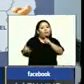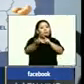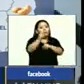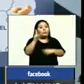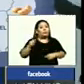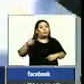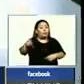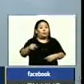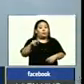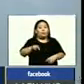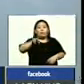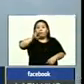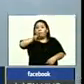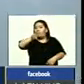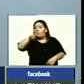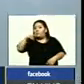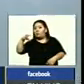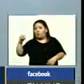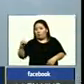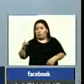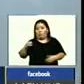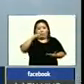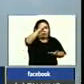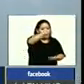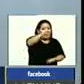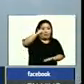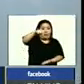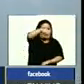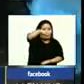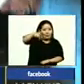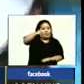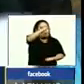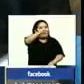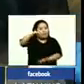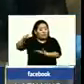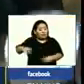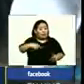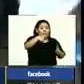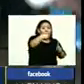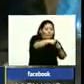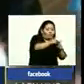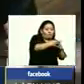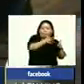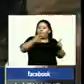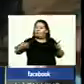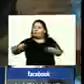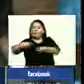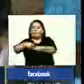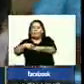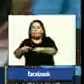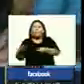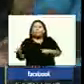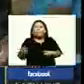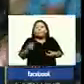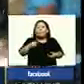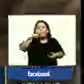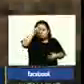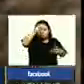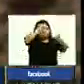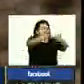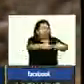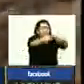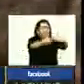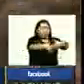de 3200 quintales de semilla. Entre abril y diciembre, dicha cosecha se procesa en esta